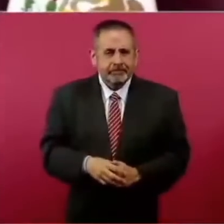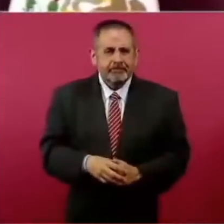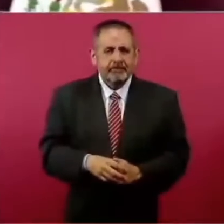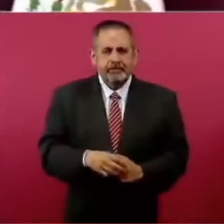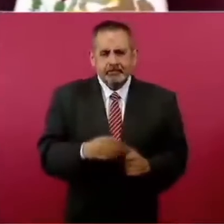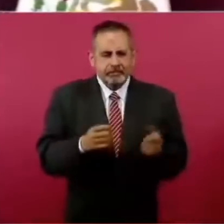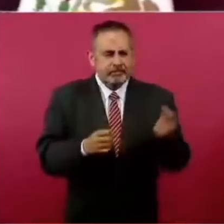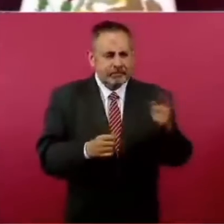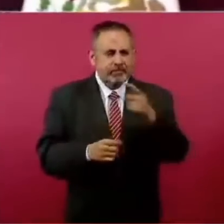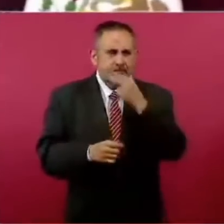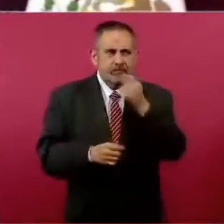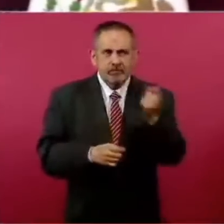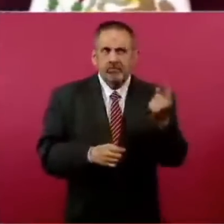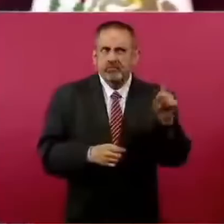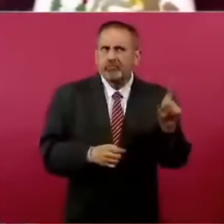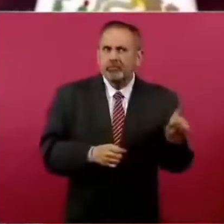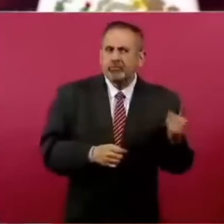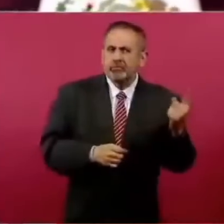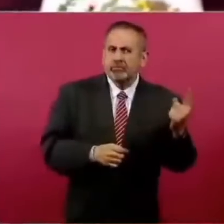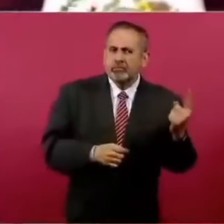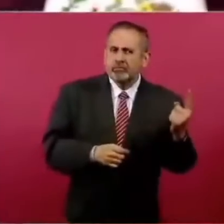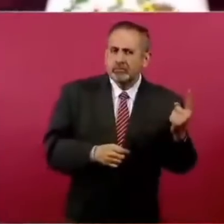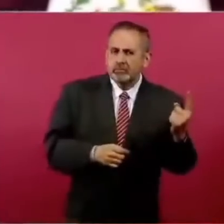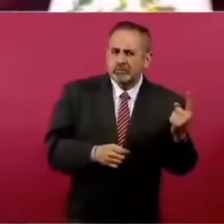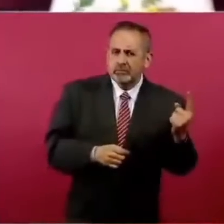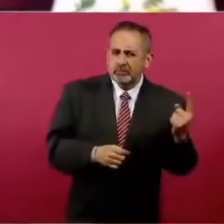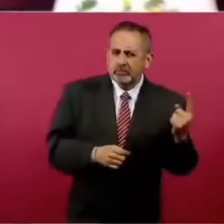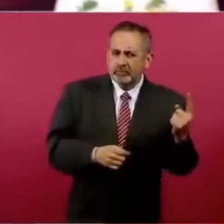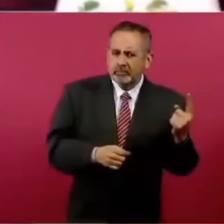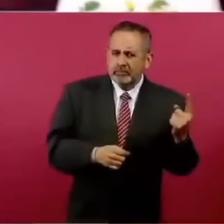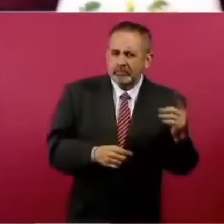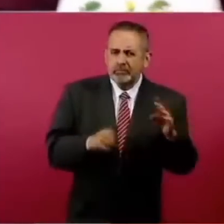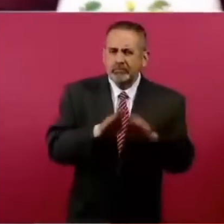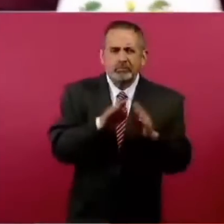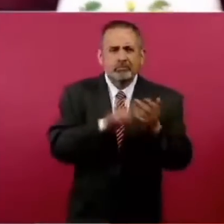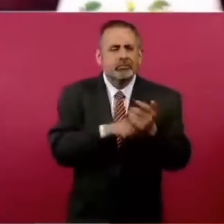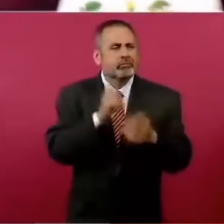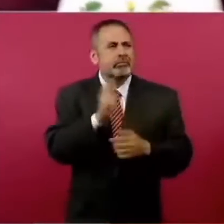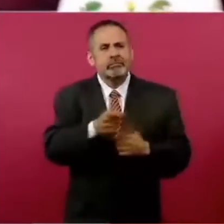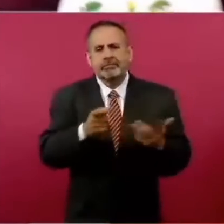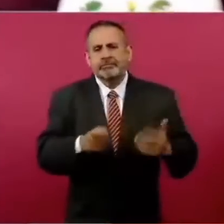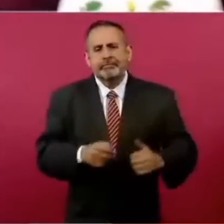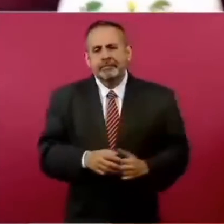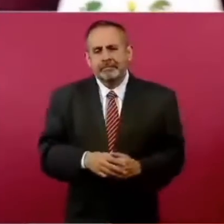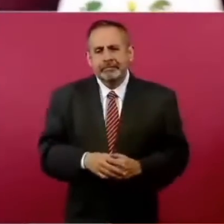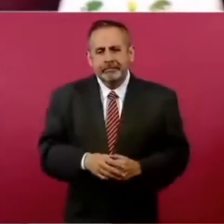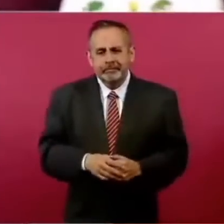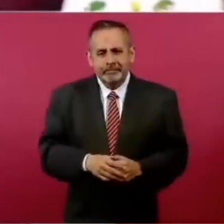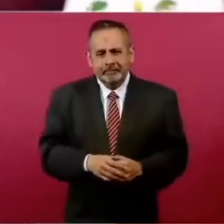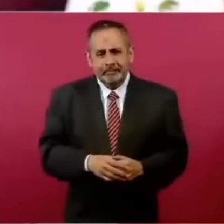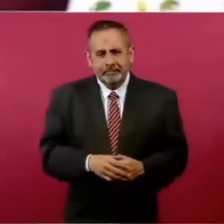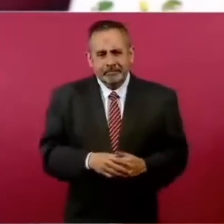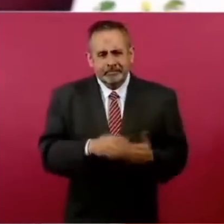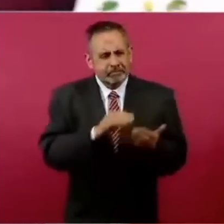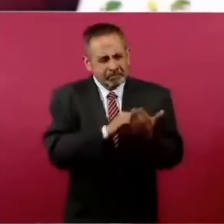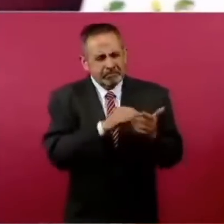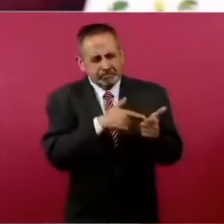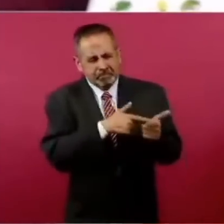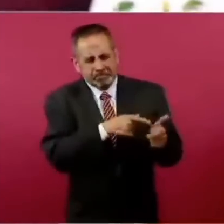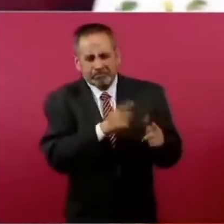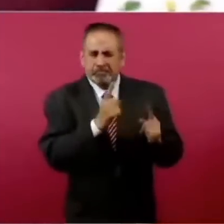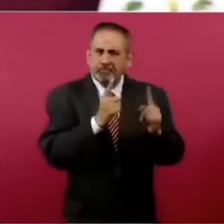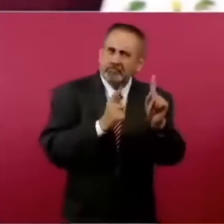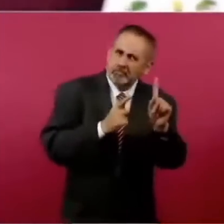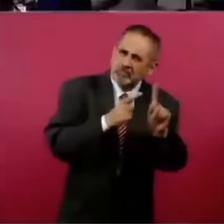y otro, porque es como la línea editorial que mantuvo y todavía,